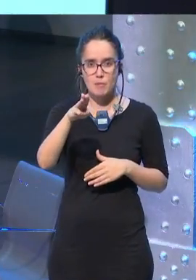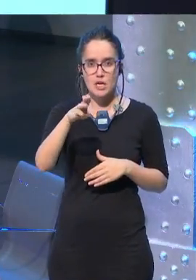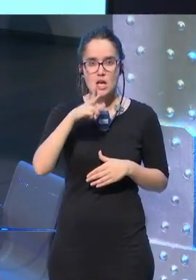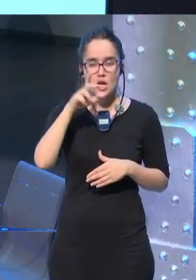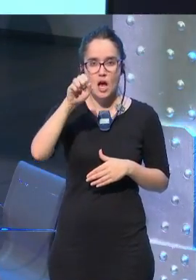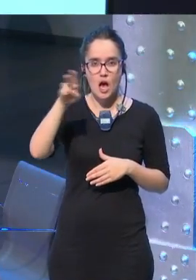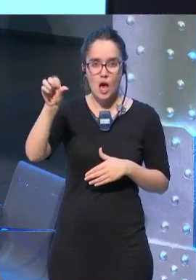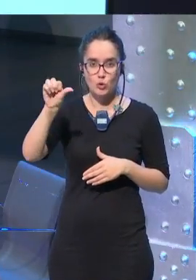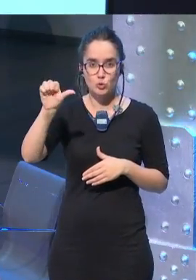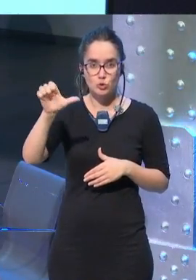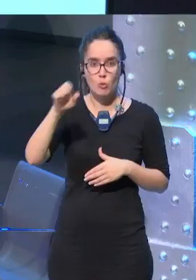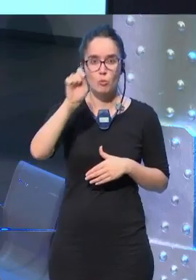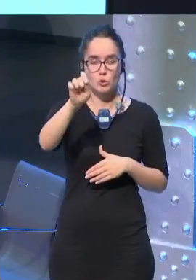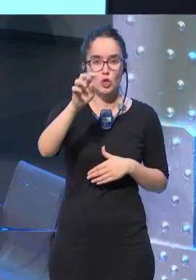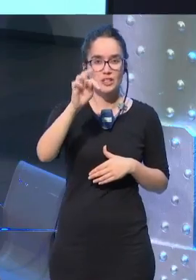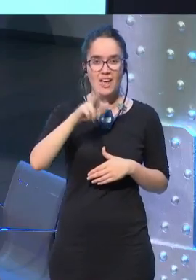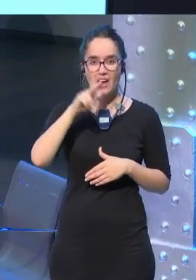fabhouse.ch, y ahí tendrán información.